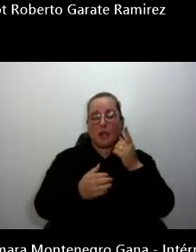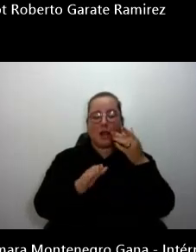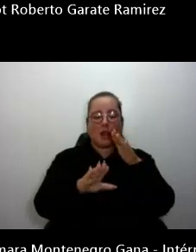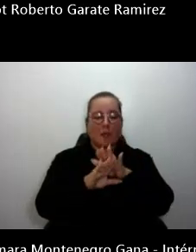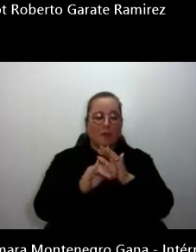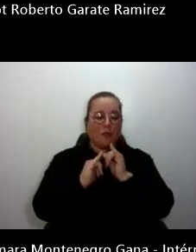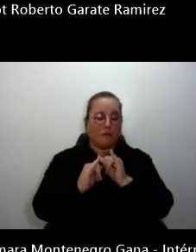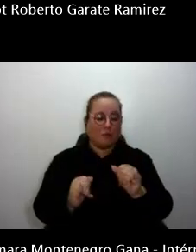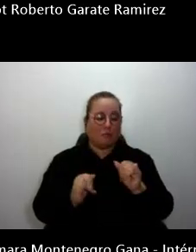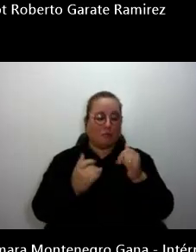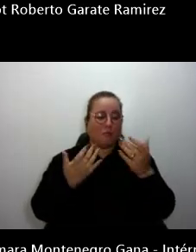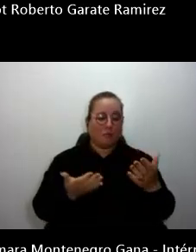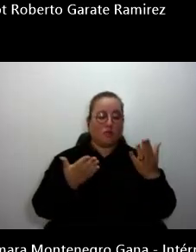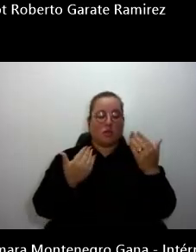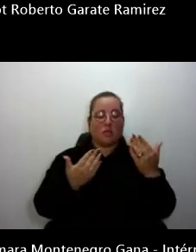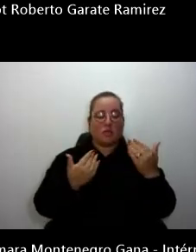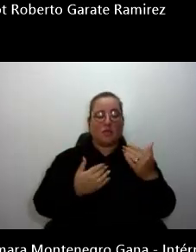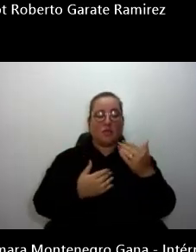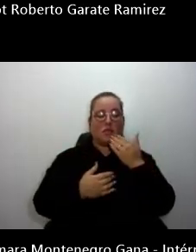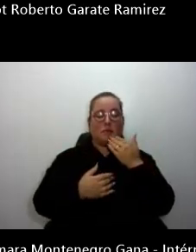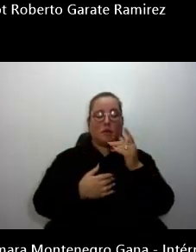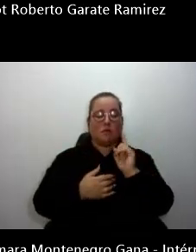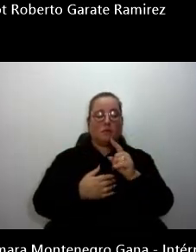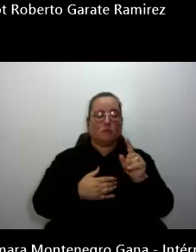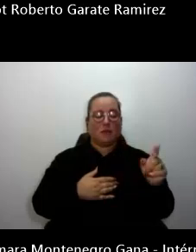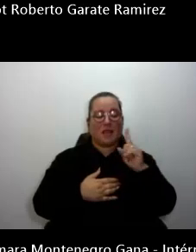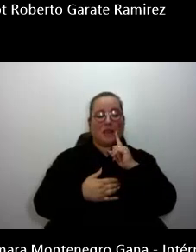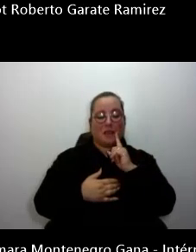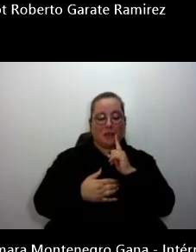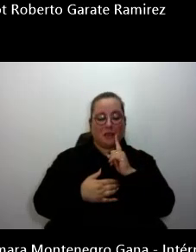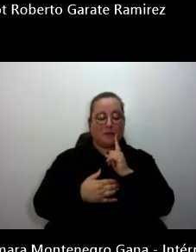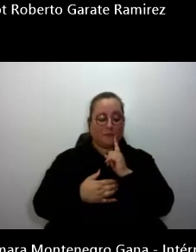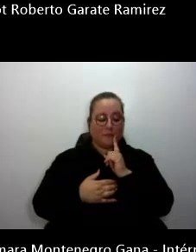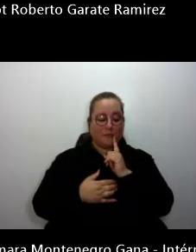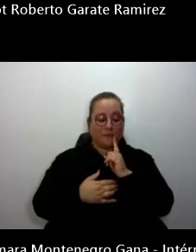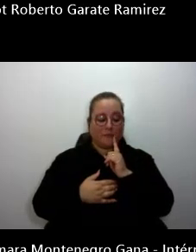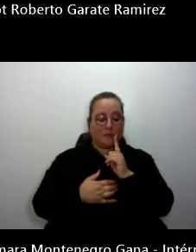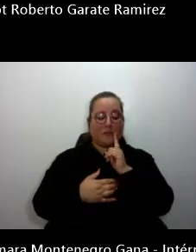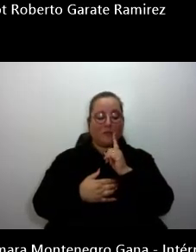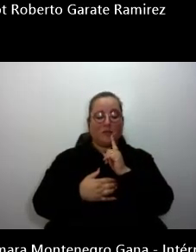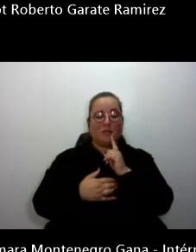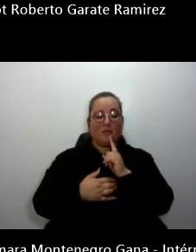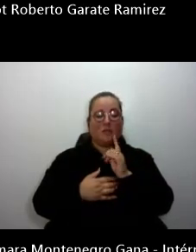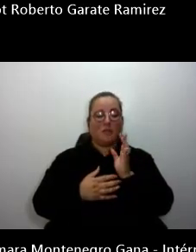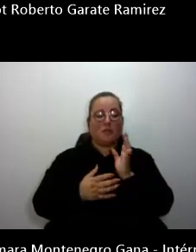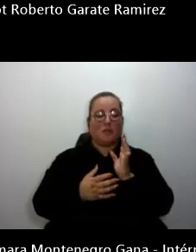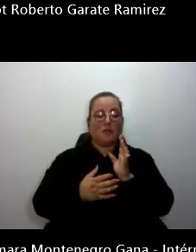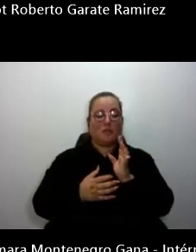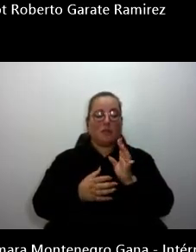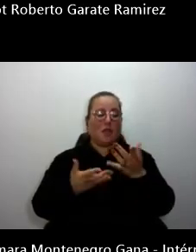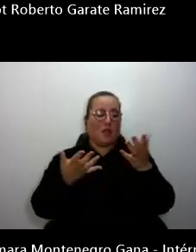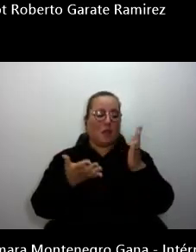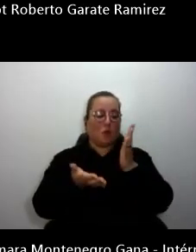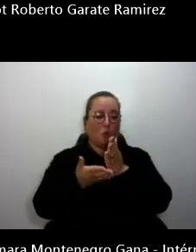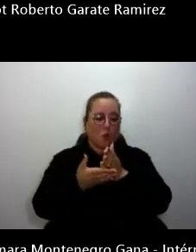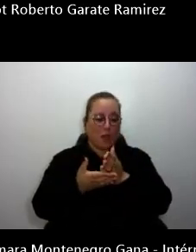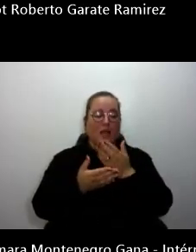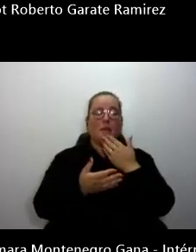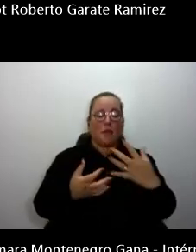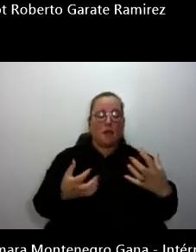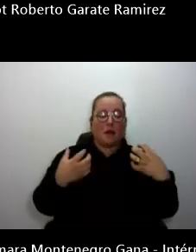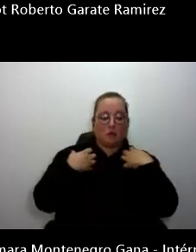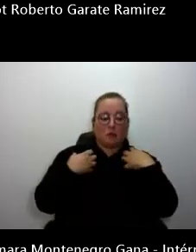tanto, es necesario que también ahí, vuelvo a insistir, se establezcan a nivel de establecimiento y también a nivel de sostenedor